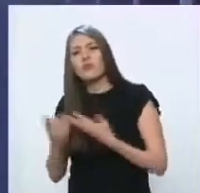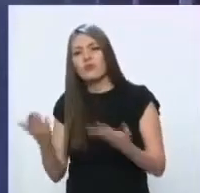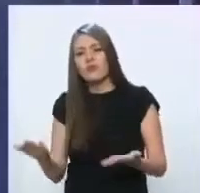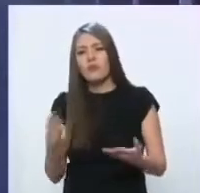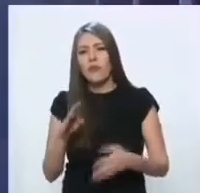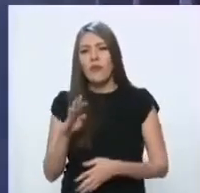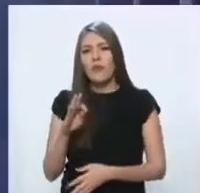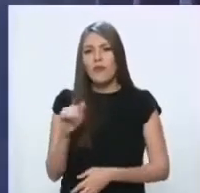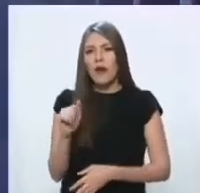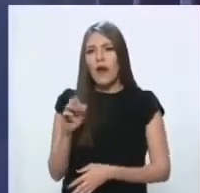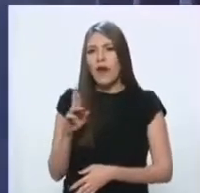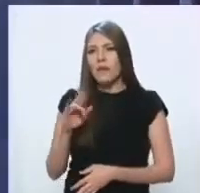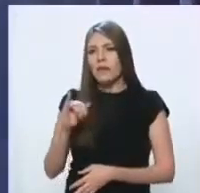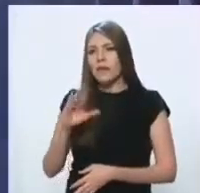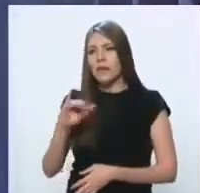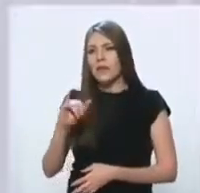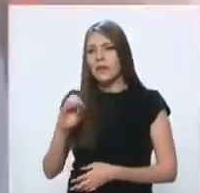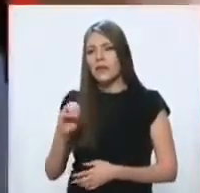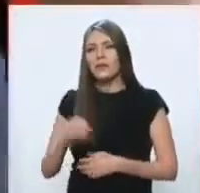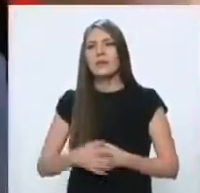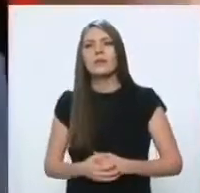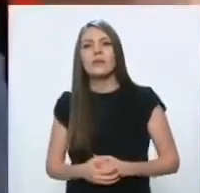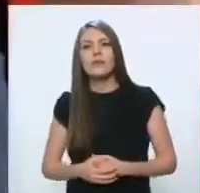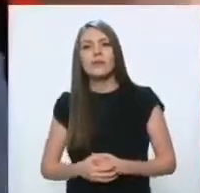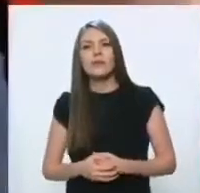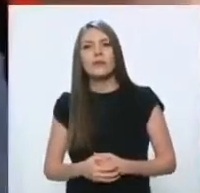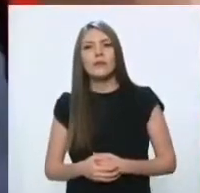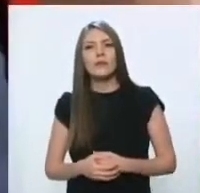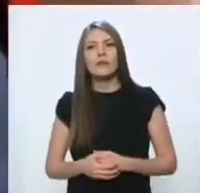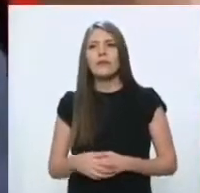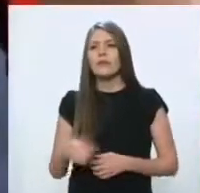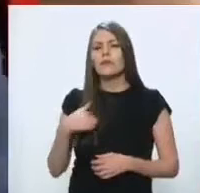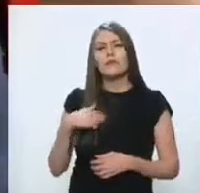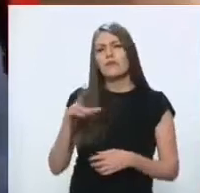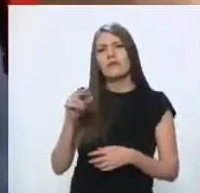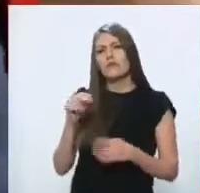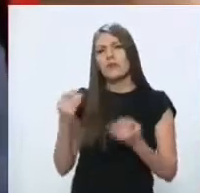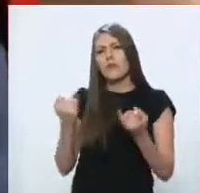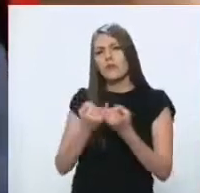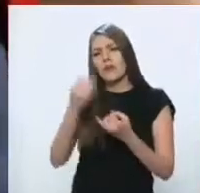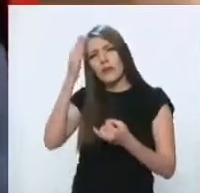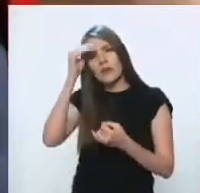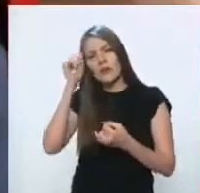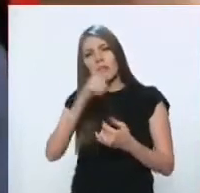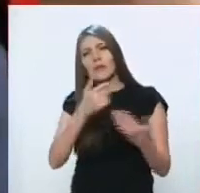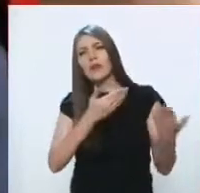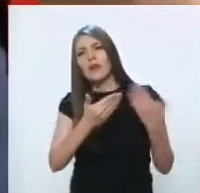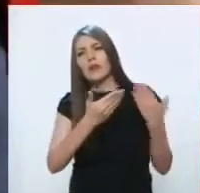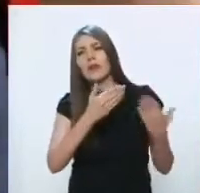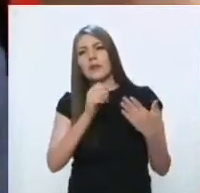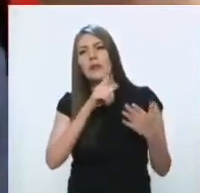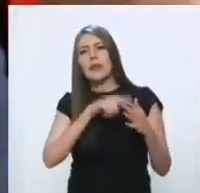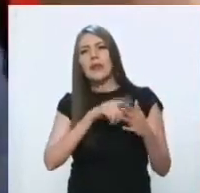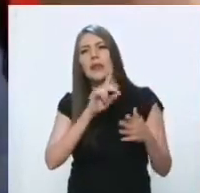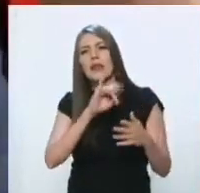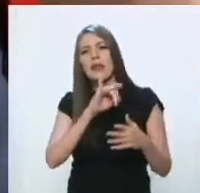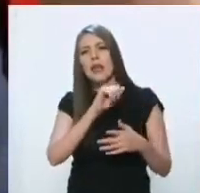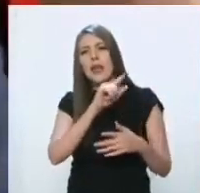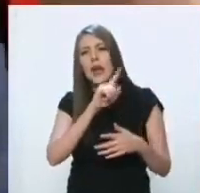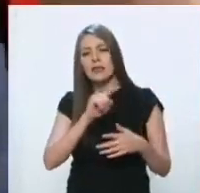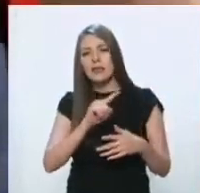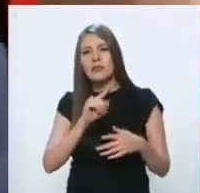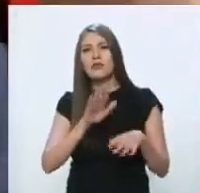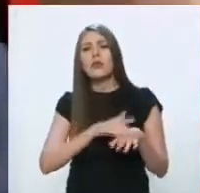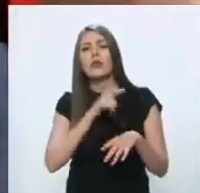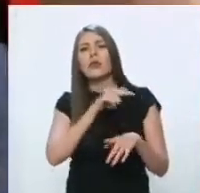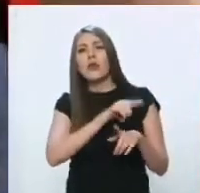Bueno, yo no estoy de acuerdo con la comparación con Díaz Ordaz. Díaz Ordaz fue criticado por los estudiantes en las calles, no en los medios de comunicación.